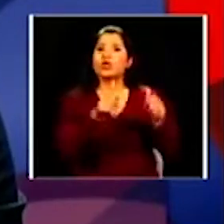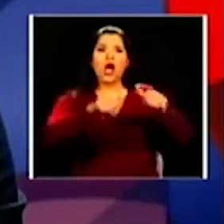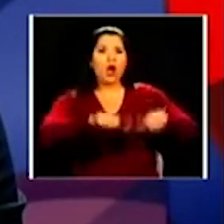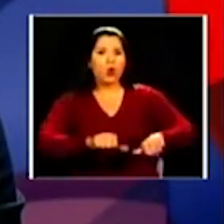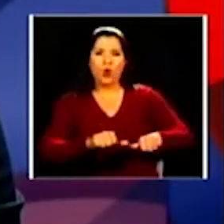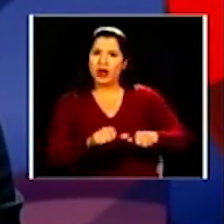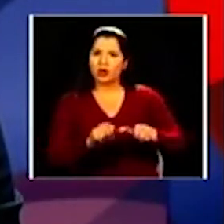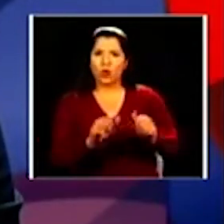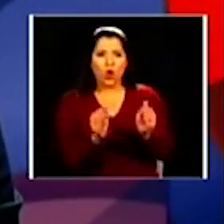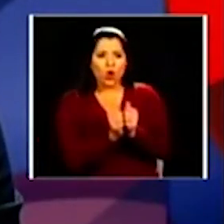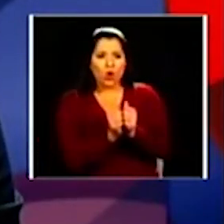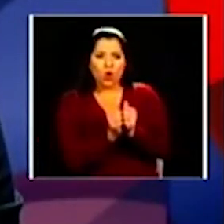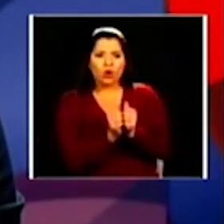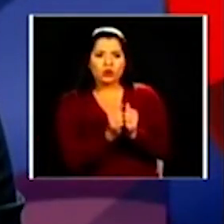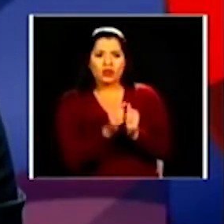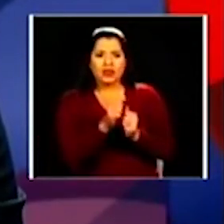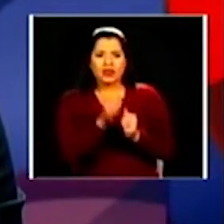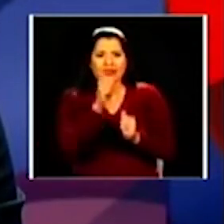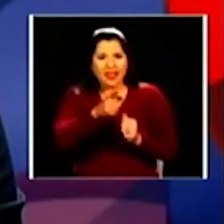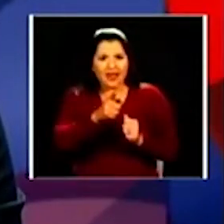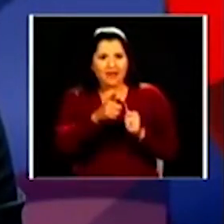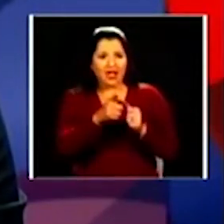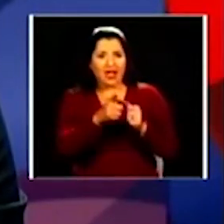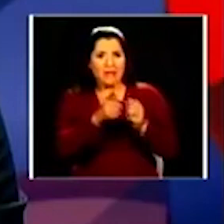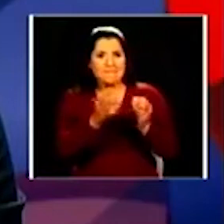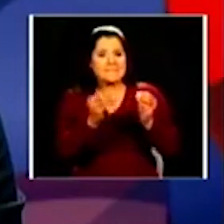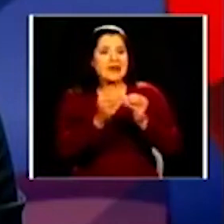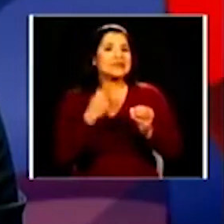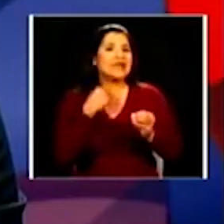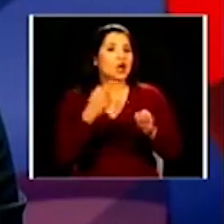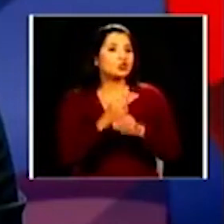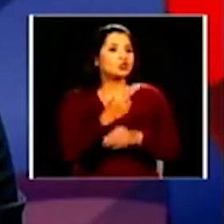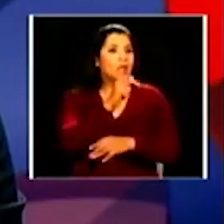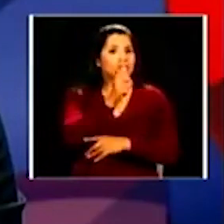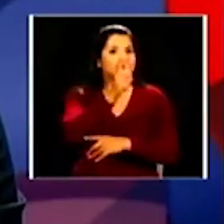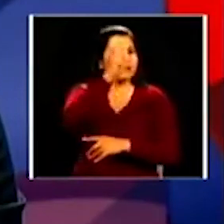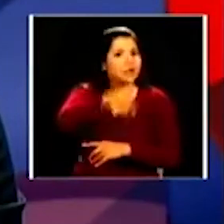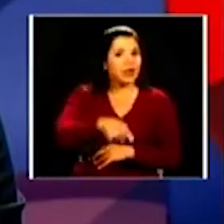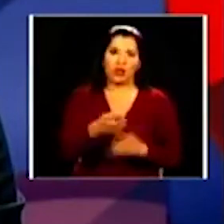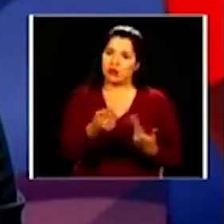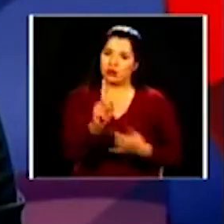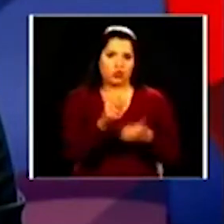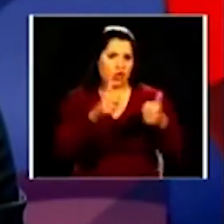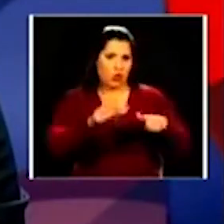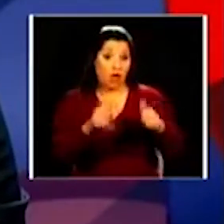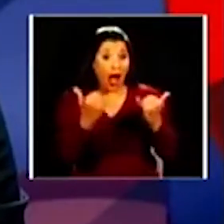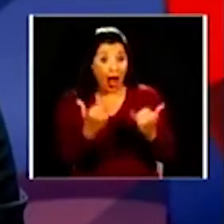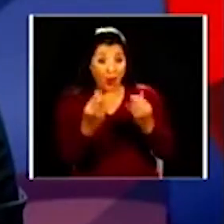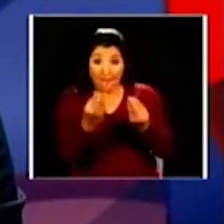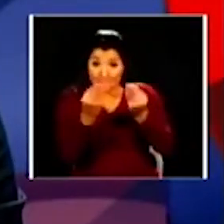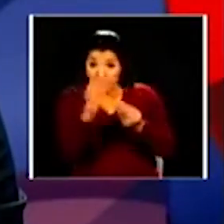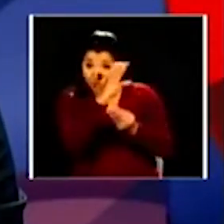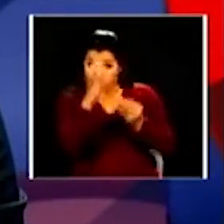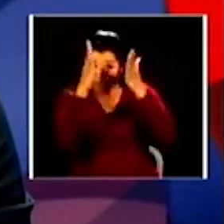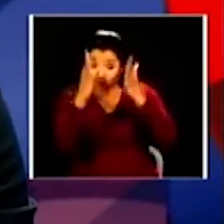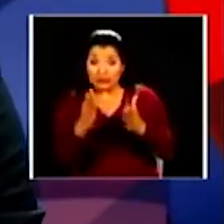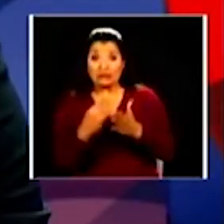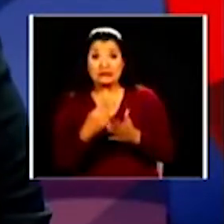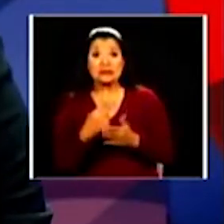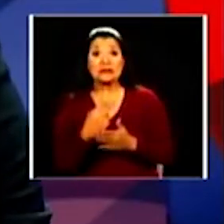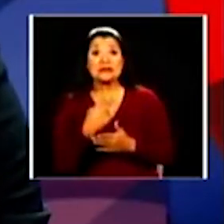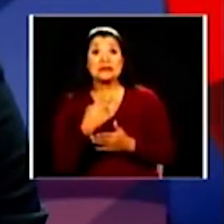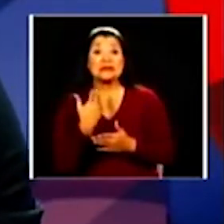usura en las tarjetas de crédito. Hoy muchos costarricenses están altamente endeudados por la materia de tarjeta de crédito y eso